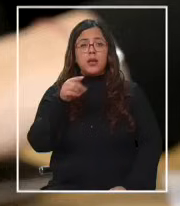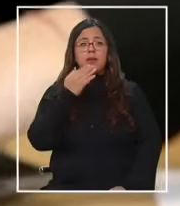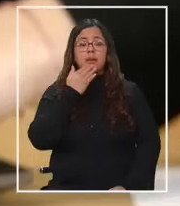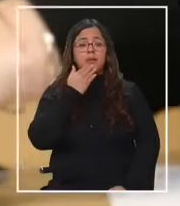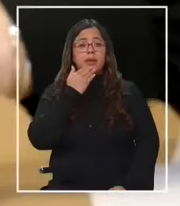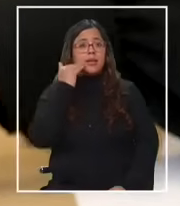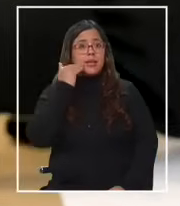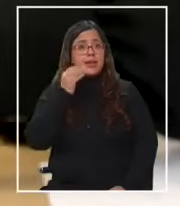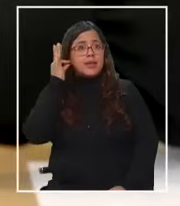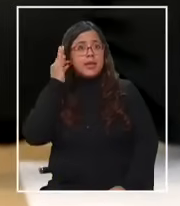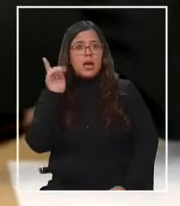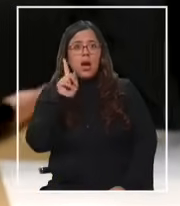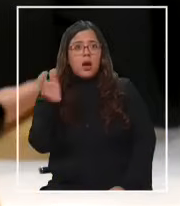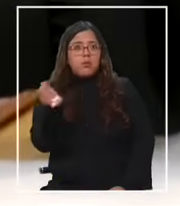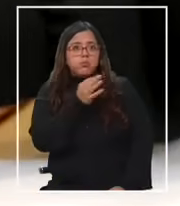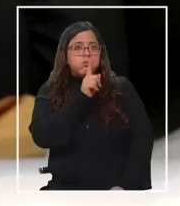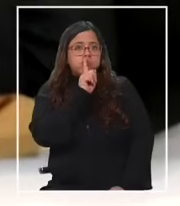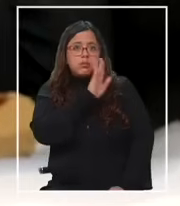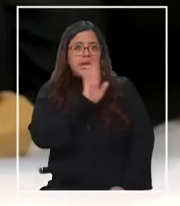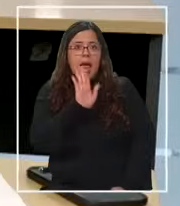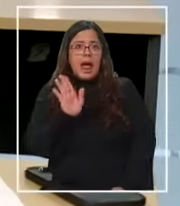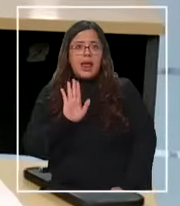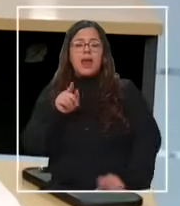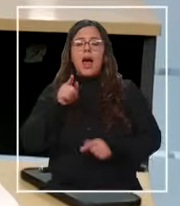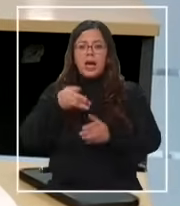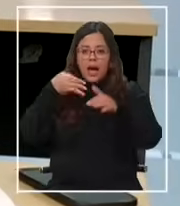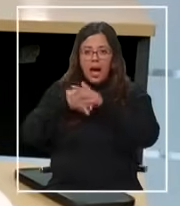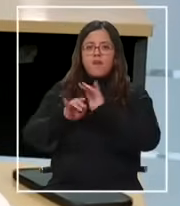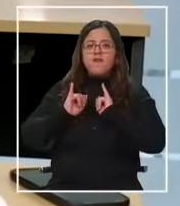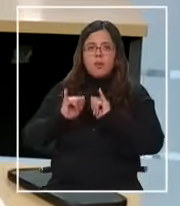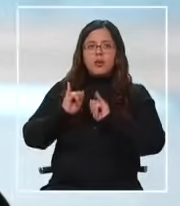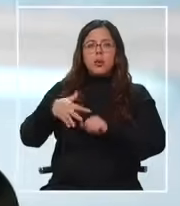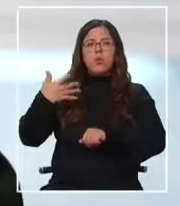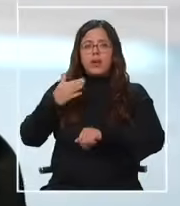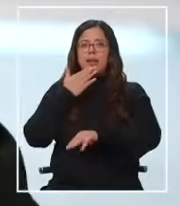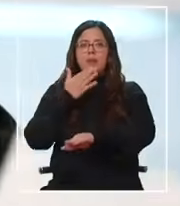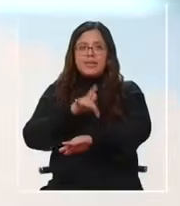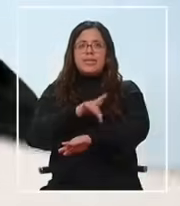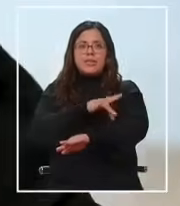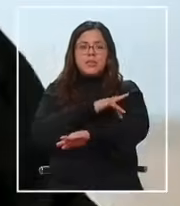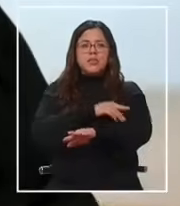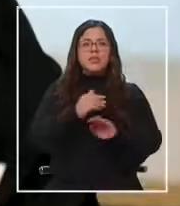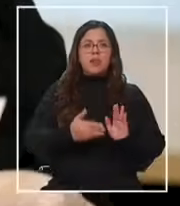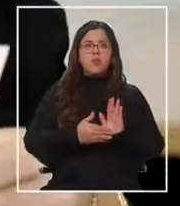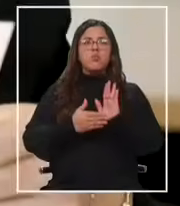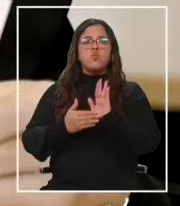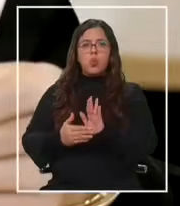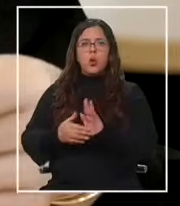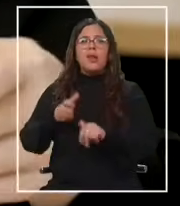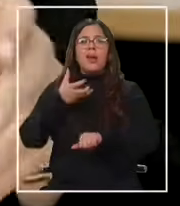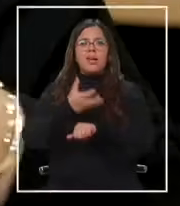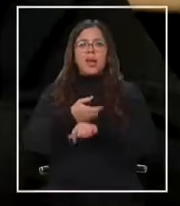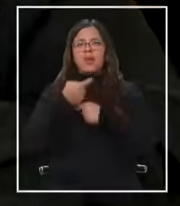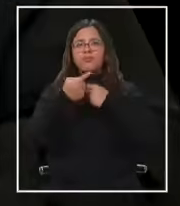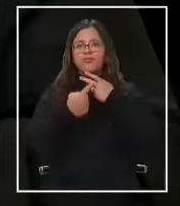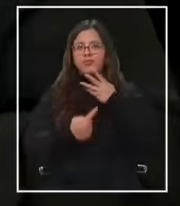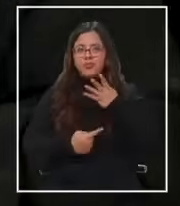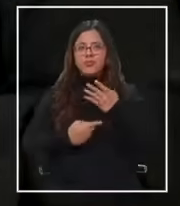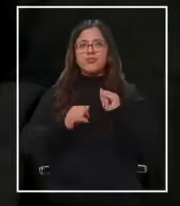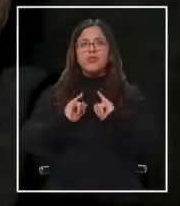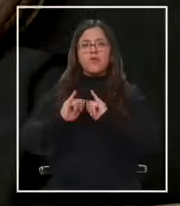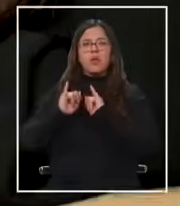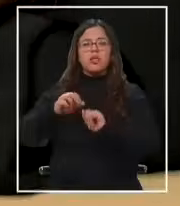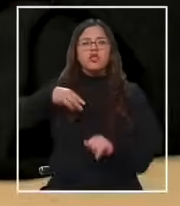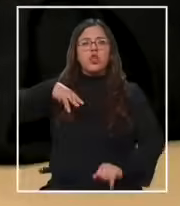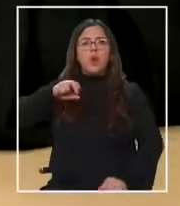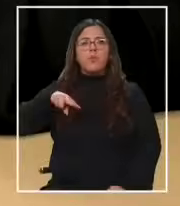mencionaba. Accedemos a información relevante y sensible, donde queda en evidencia que existen varios relatos de